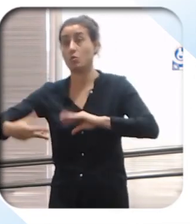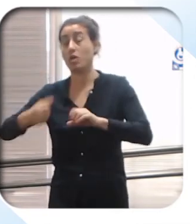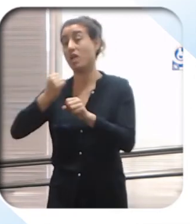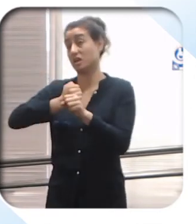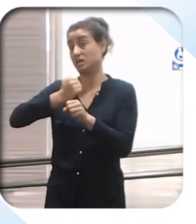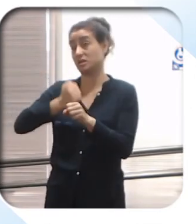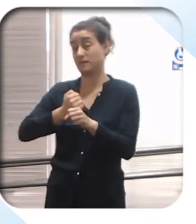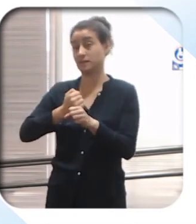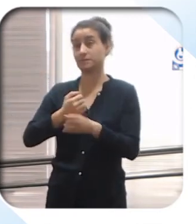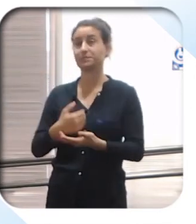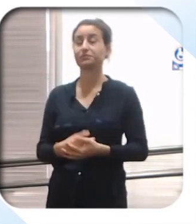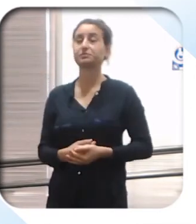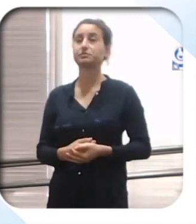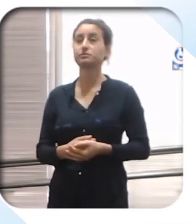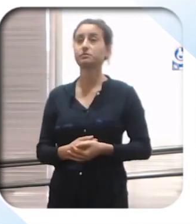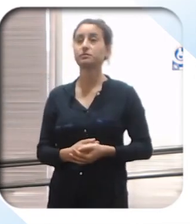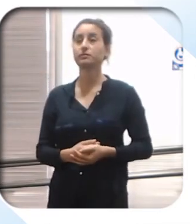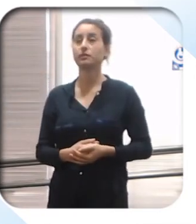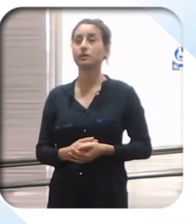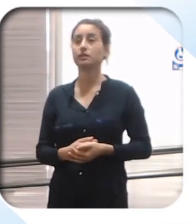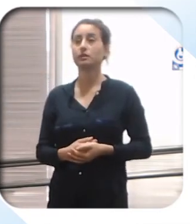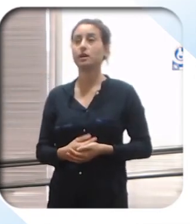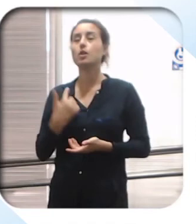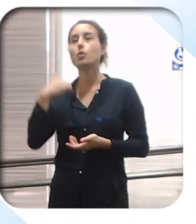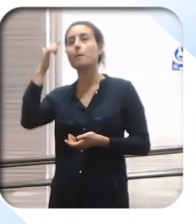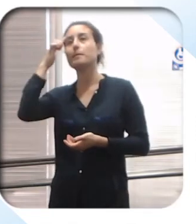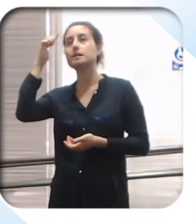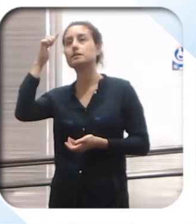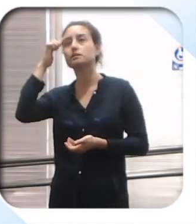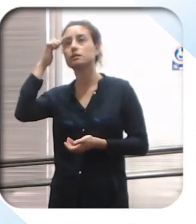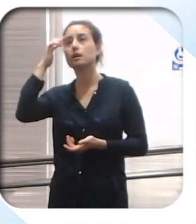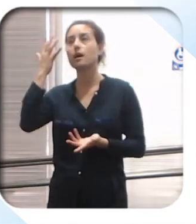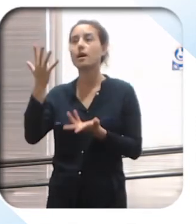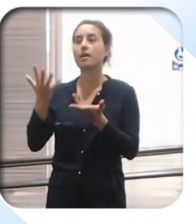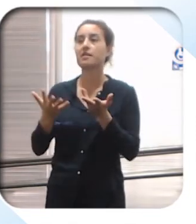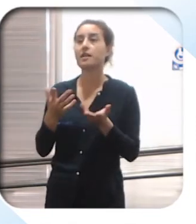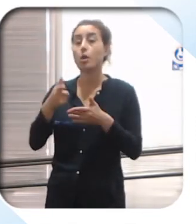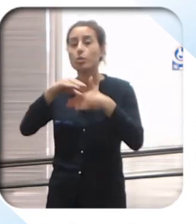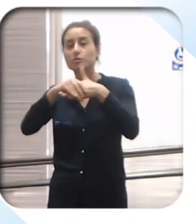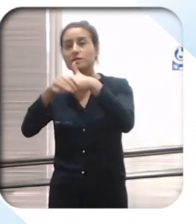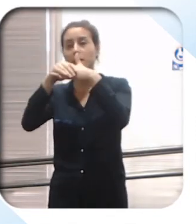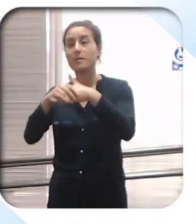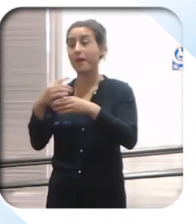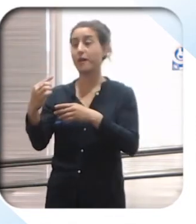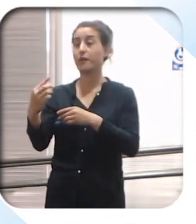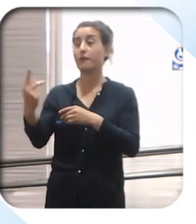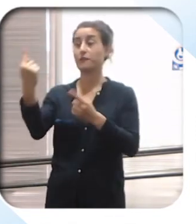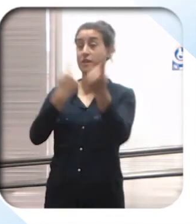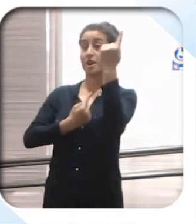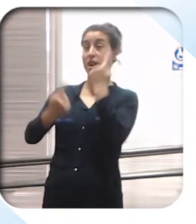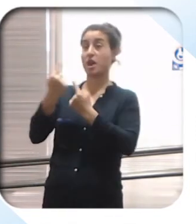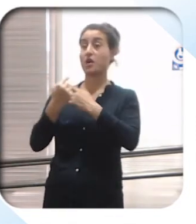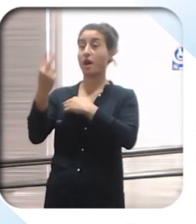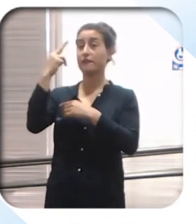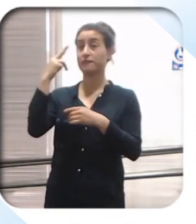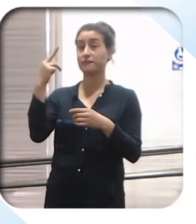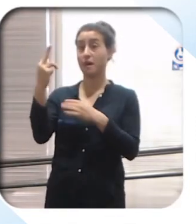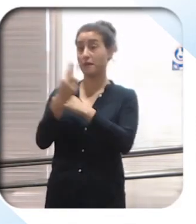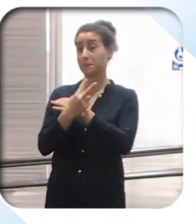vista laboral, ¿no? Has pensado y tus amigos han venido a verte, no han